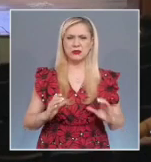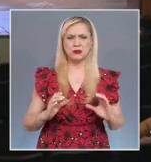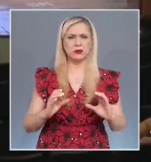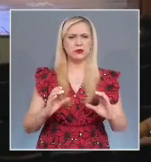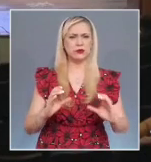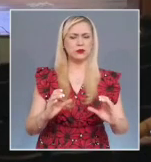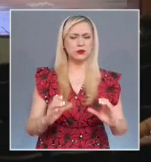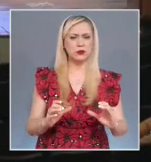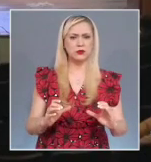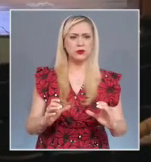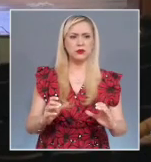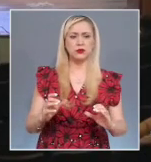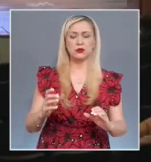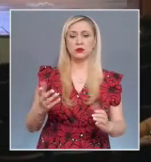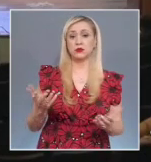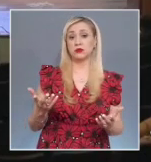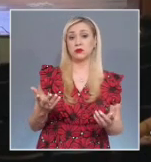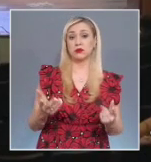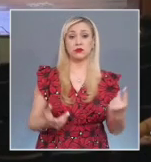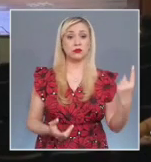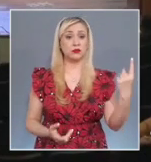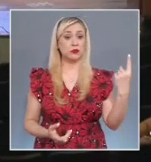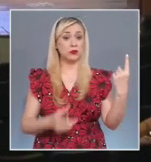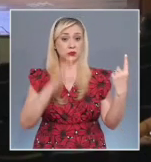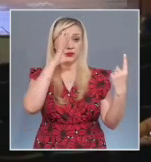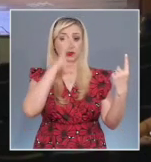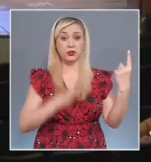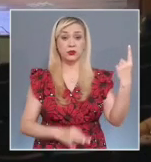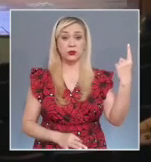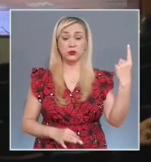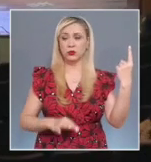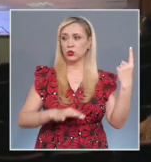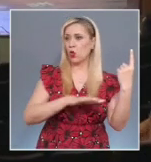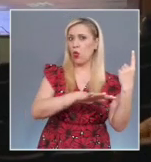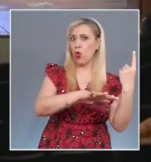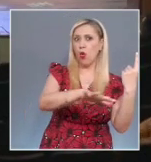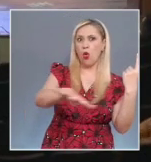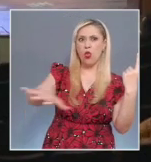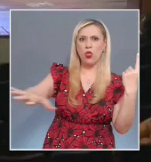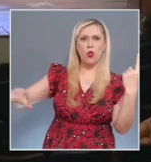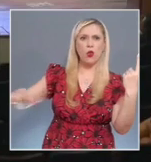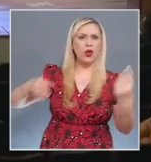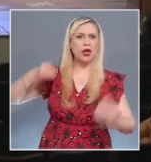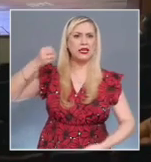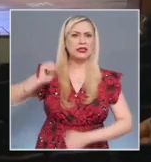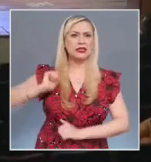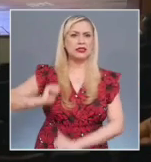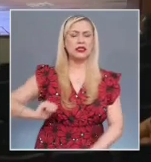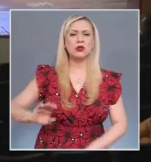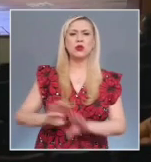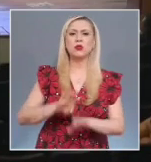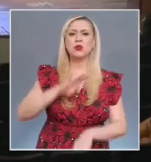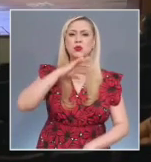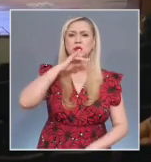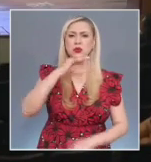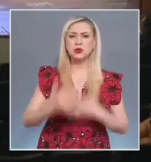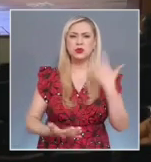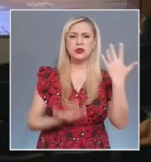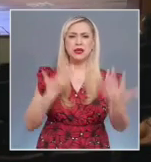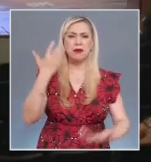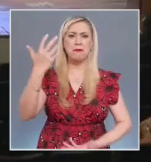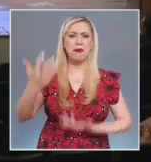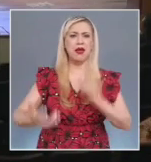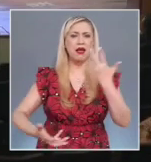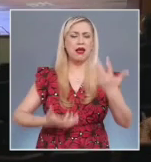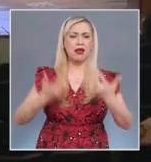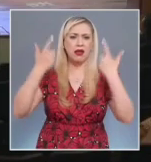personales, dichas fallas ofenden a todo el Poder Judicial de la Federación y aún a todos los impartidores